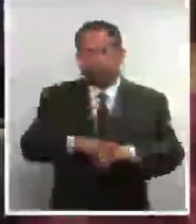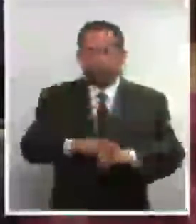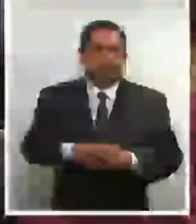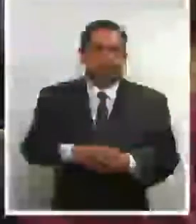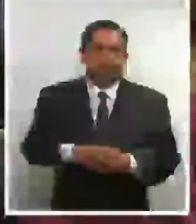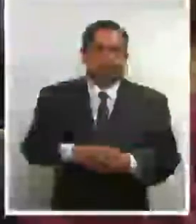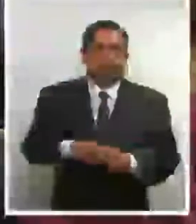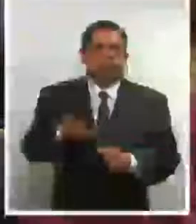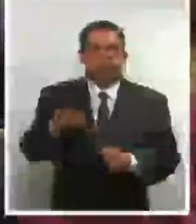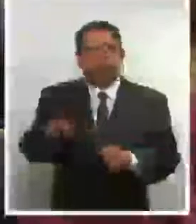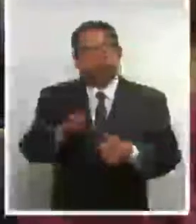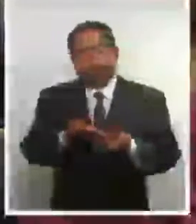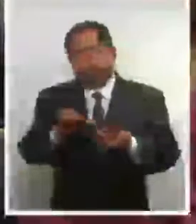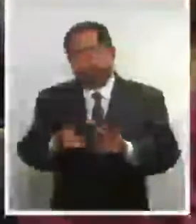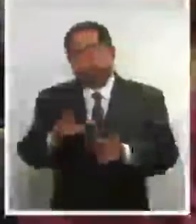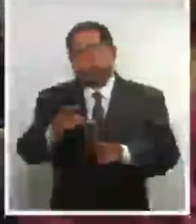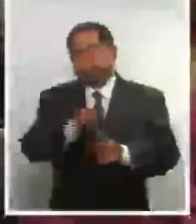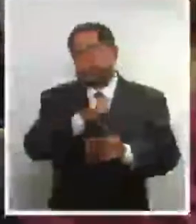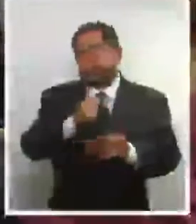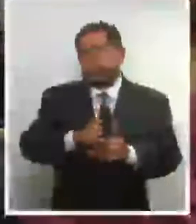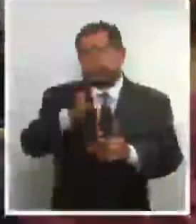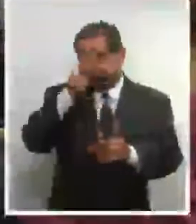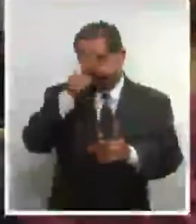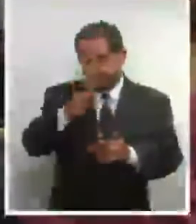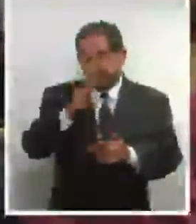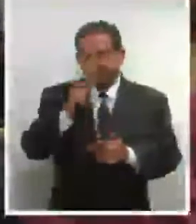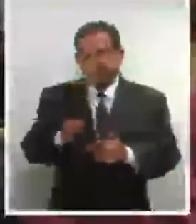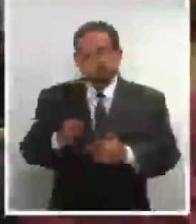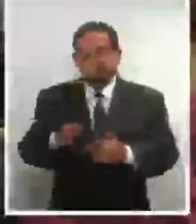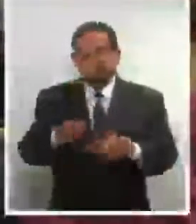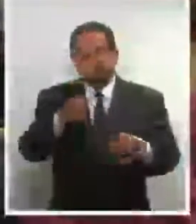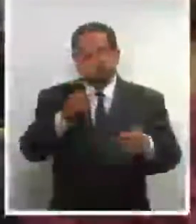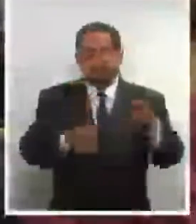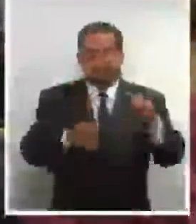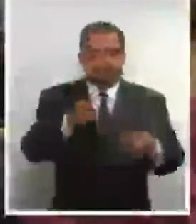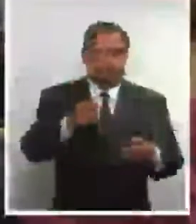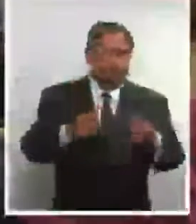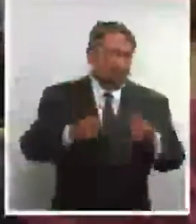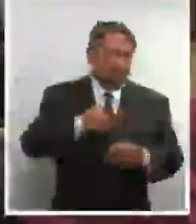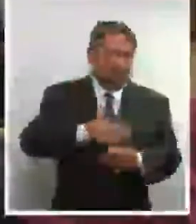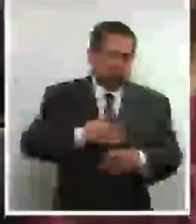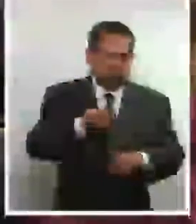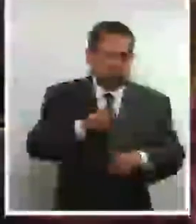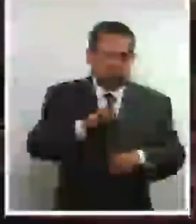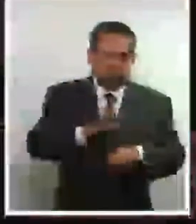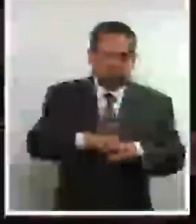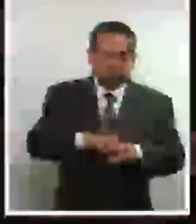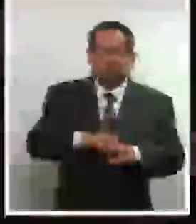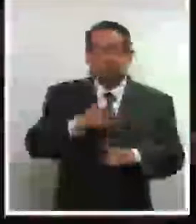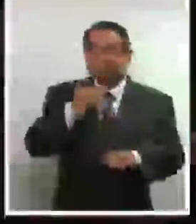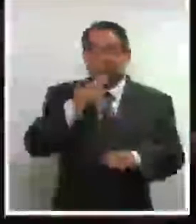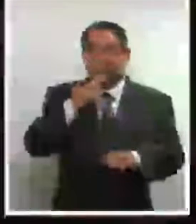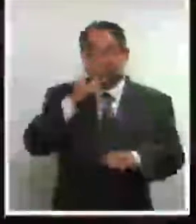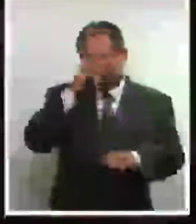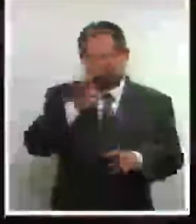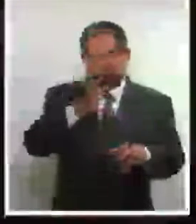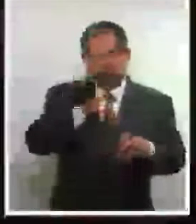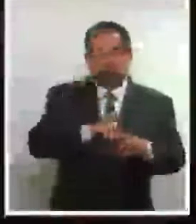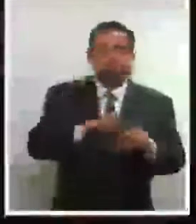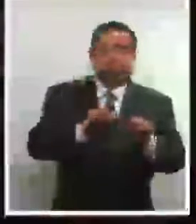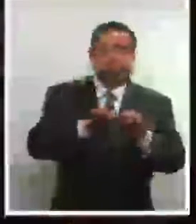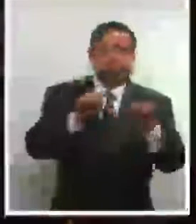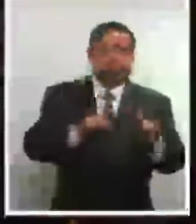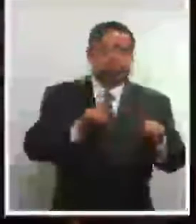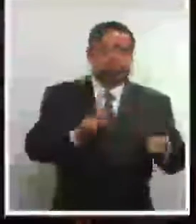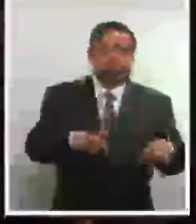cual señala que la Ciudad de México contará con un Tribunal de Justicia Administrativa que forma parte del sistema de